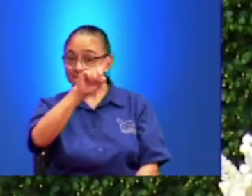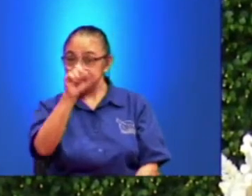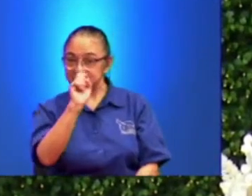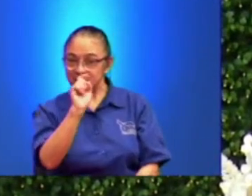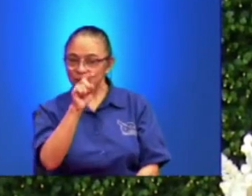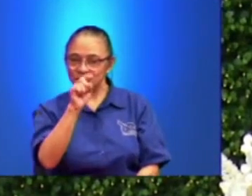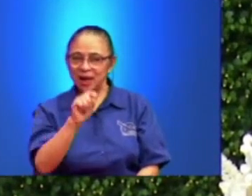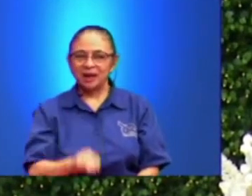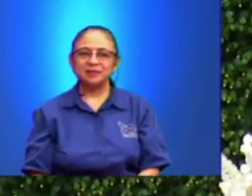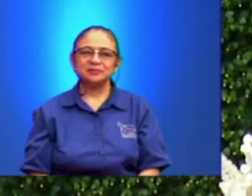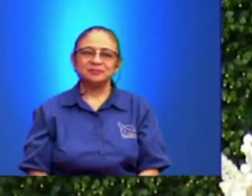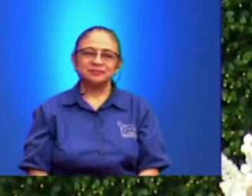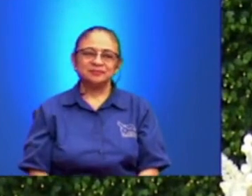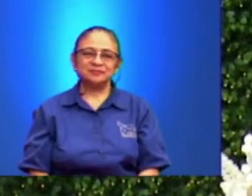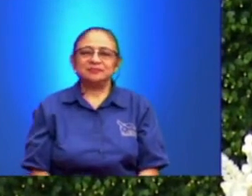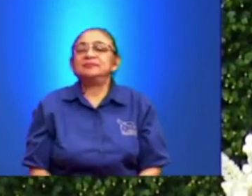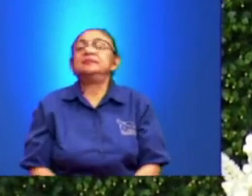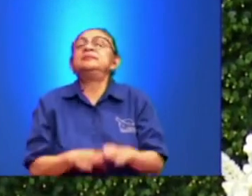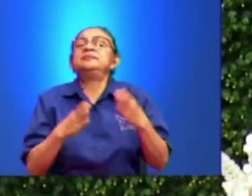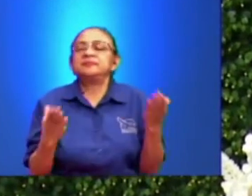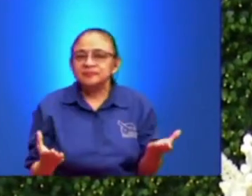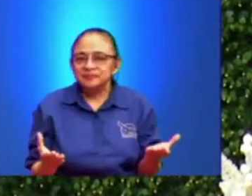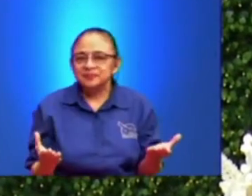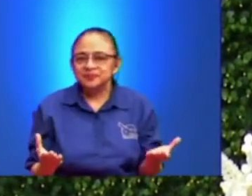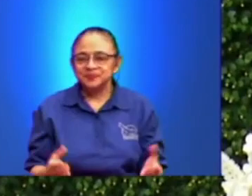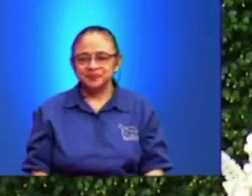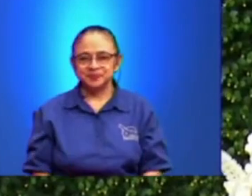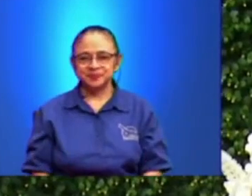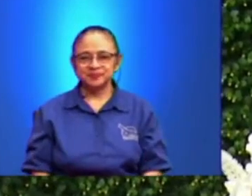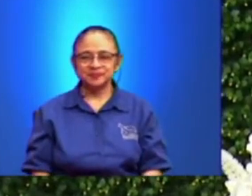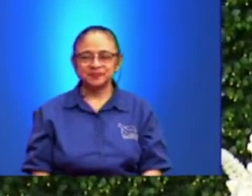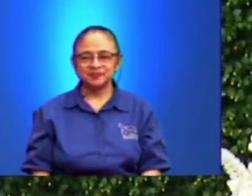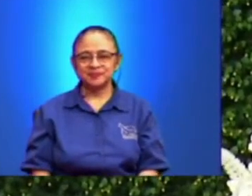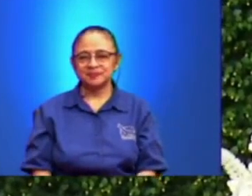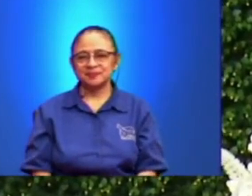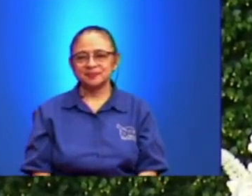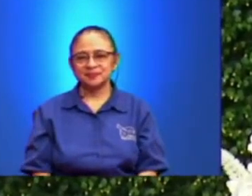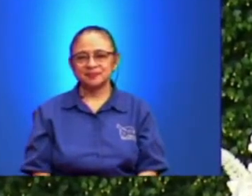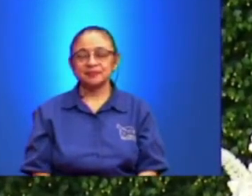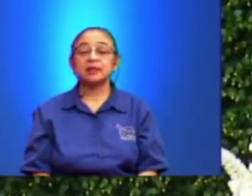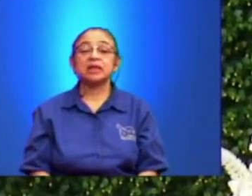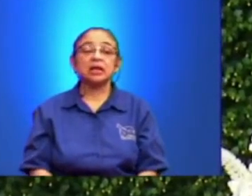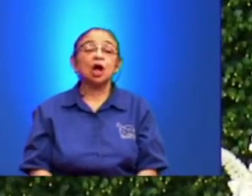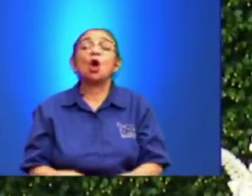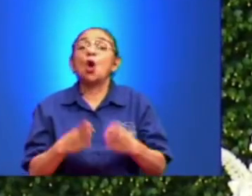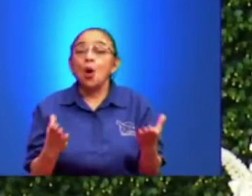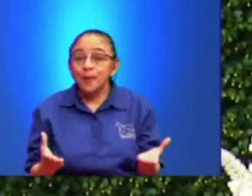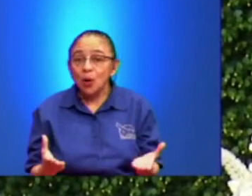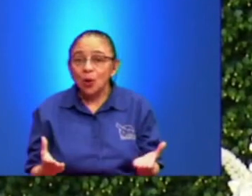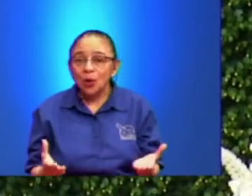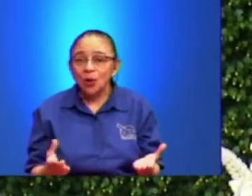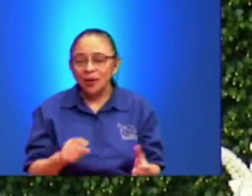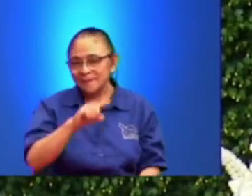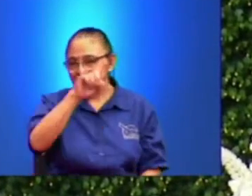sí pero pero cómo sí pero